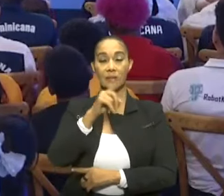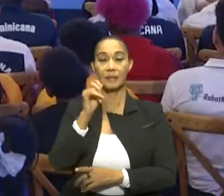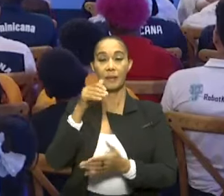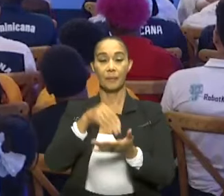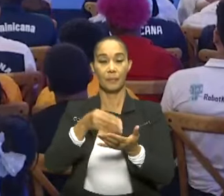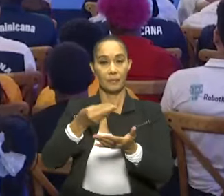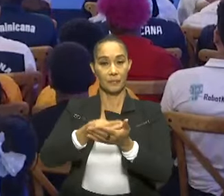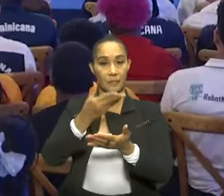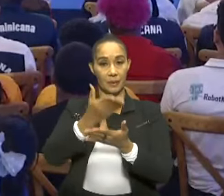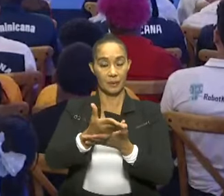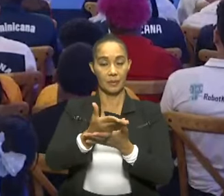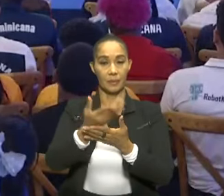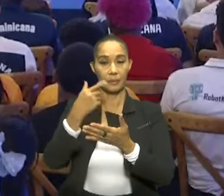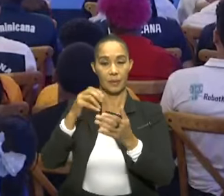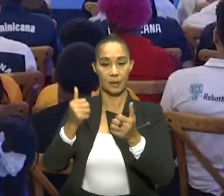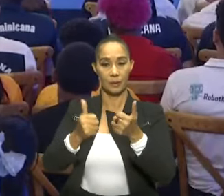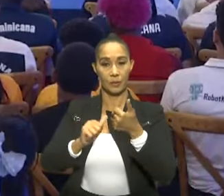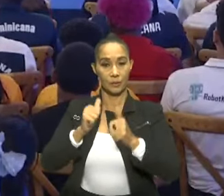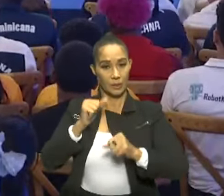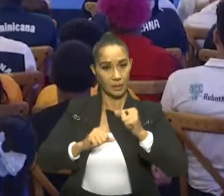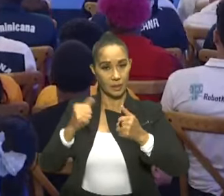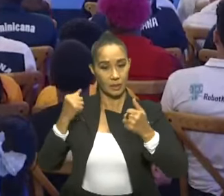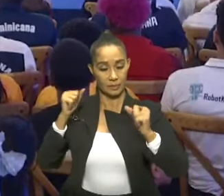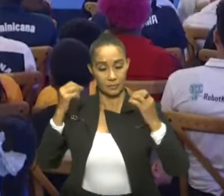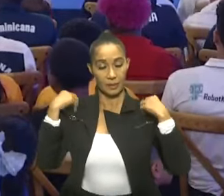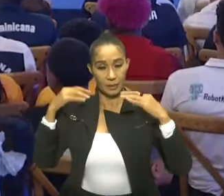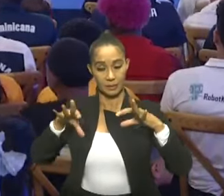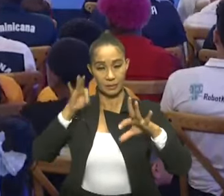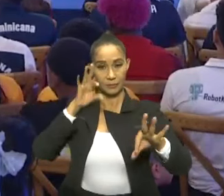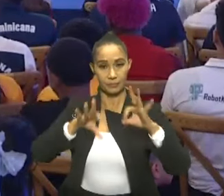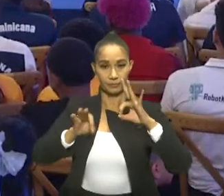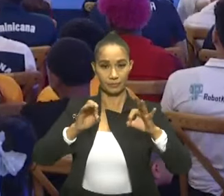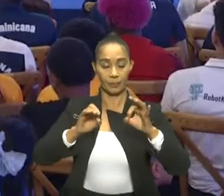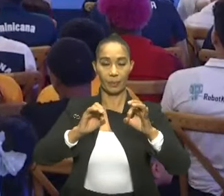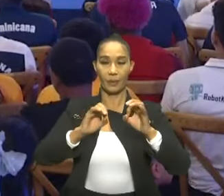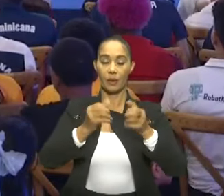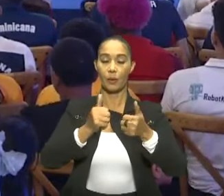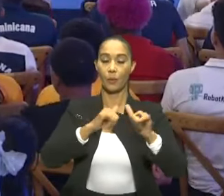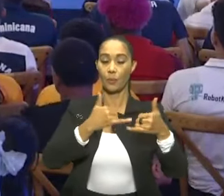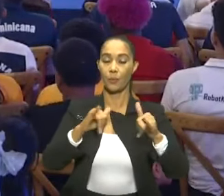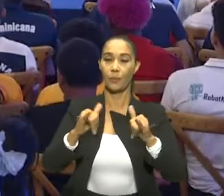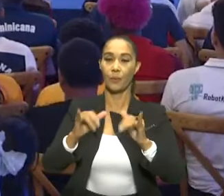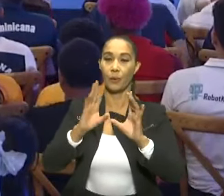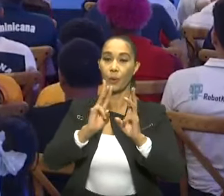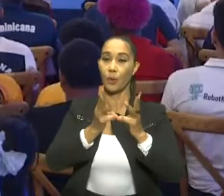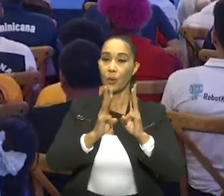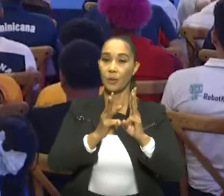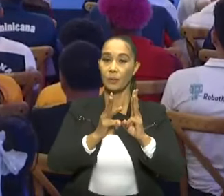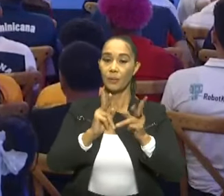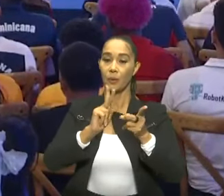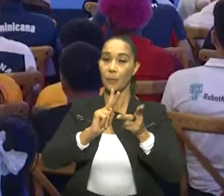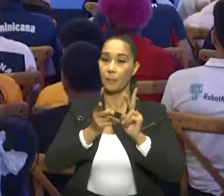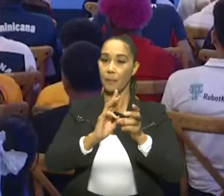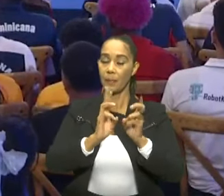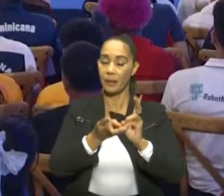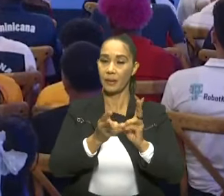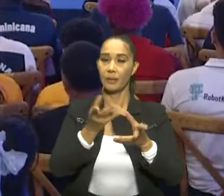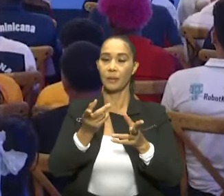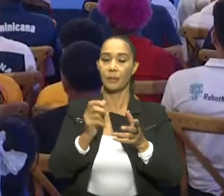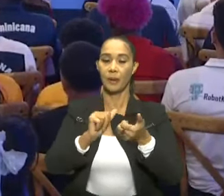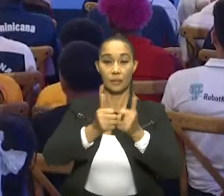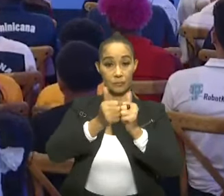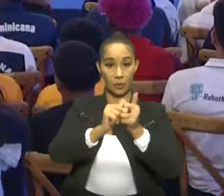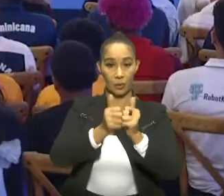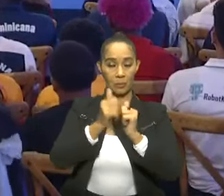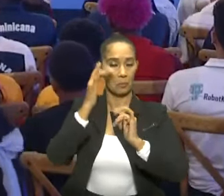de incentivos para los atletas clasificados a los Juegos Olímpicos y Paralímpicos para que